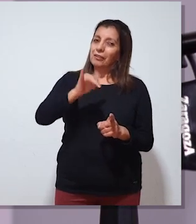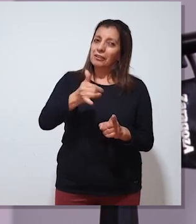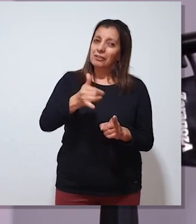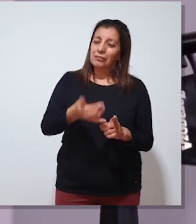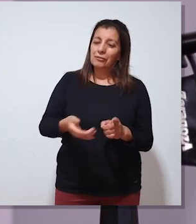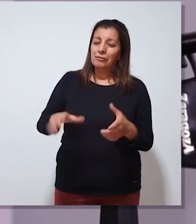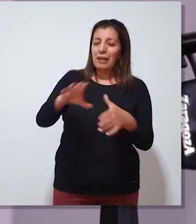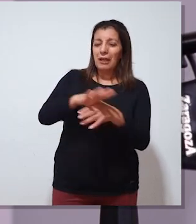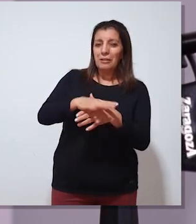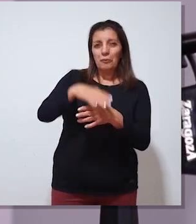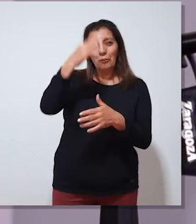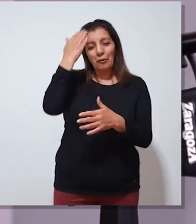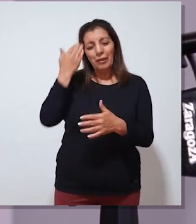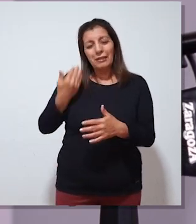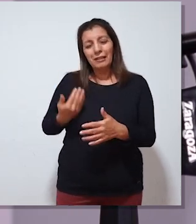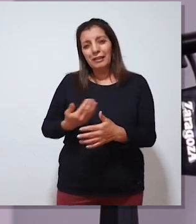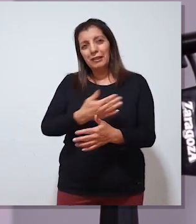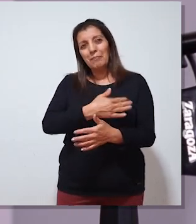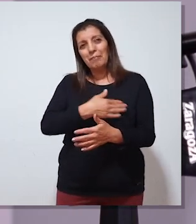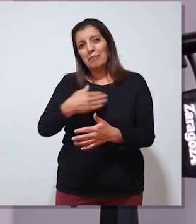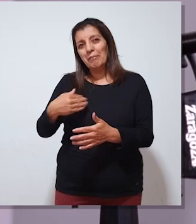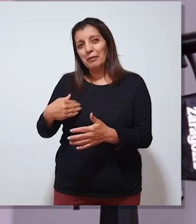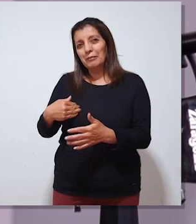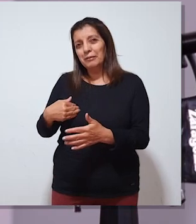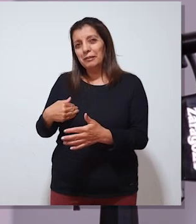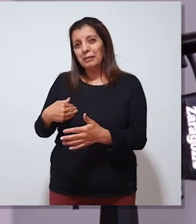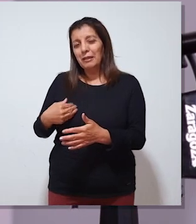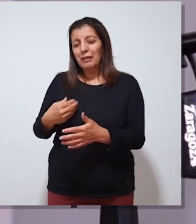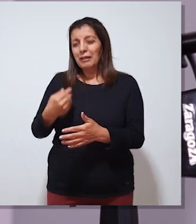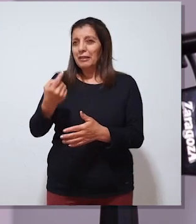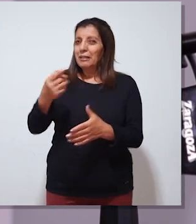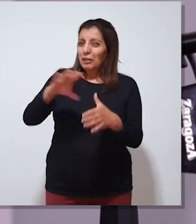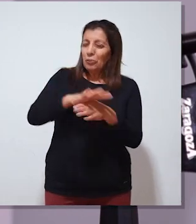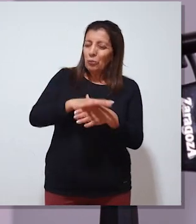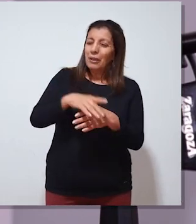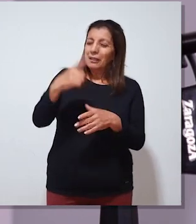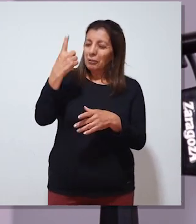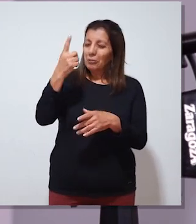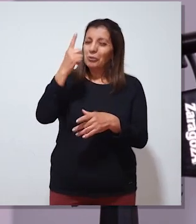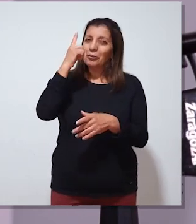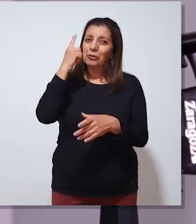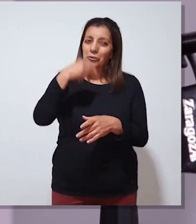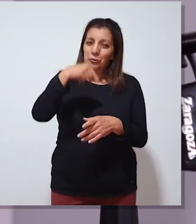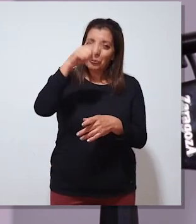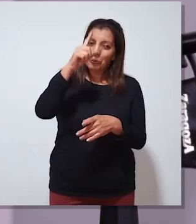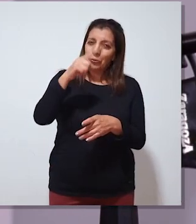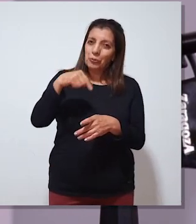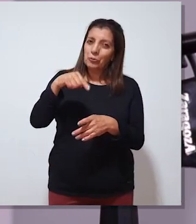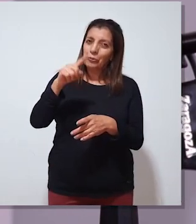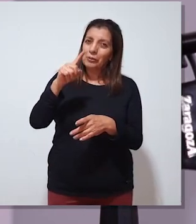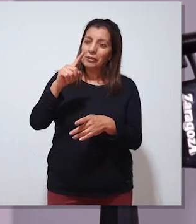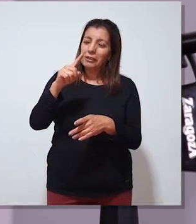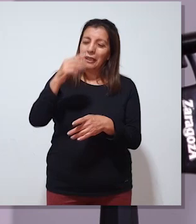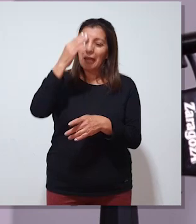María, como vos, un día, como